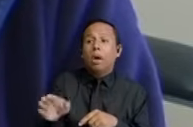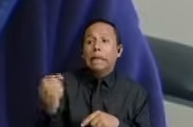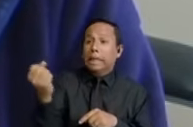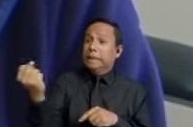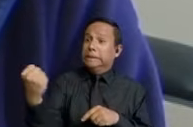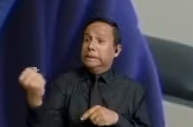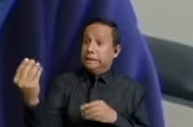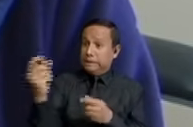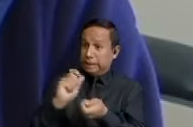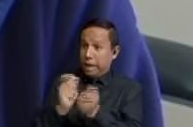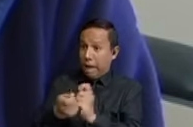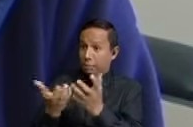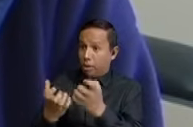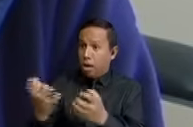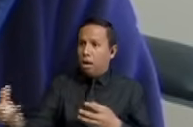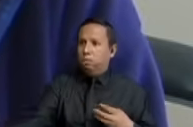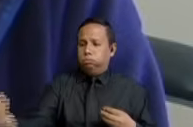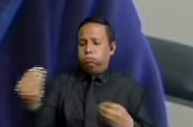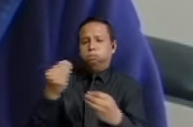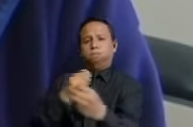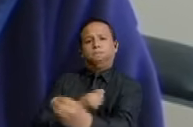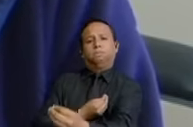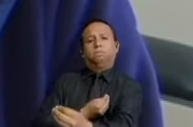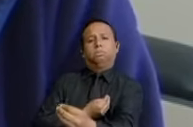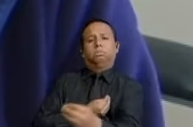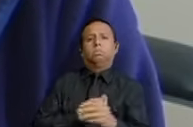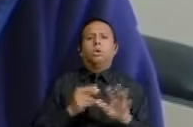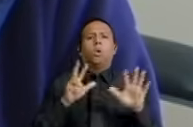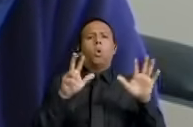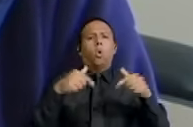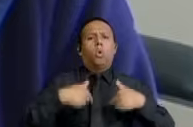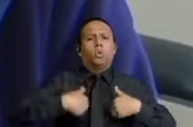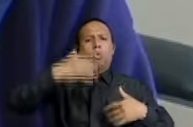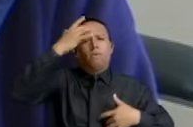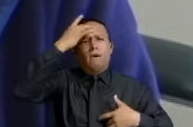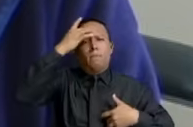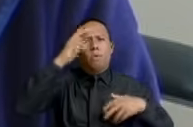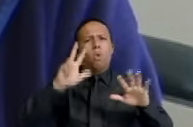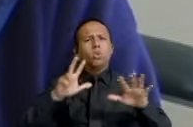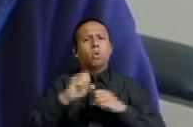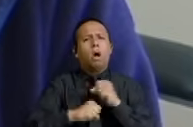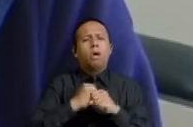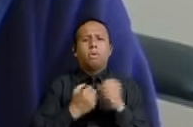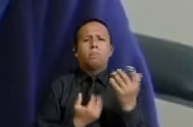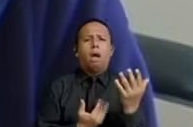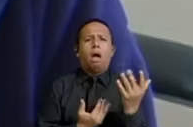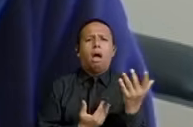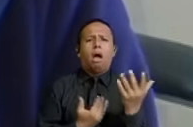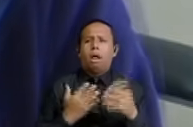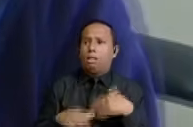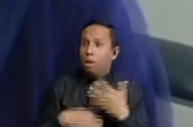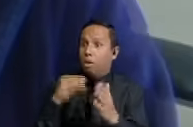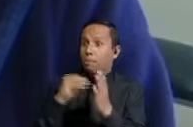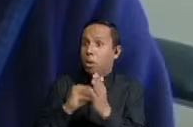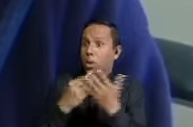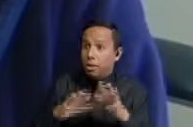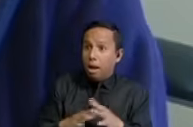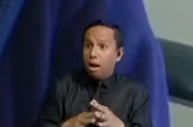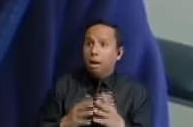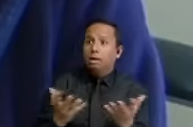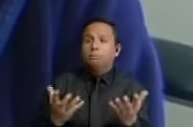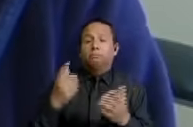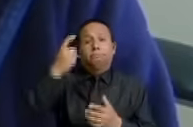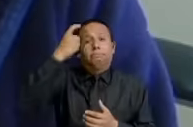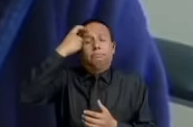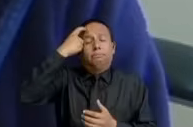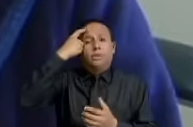y ahí todos esos 8 años hasta que me dieron la noticia que ya me haban puesto en la l de transplante no me imaginaba que me